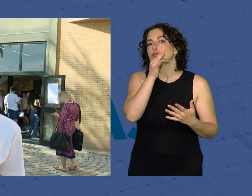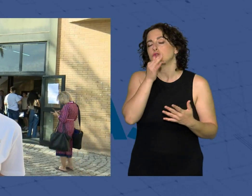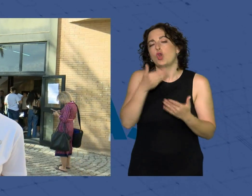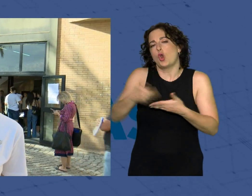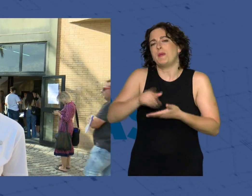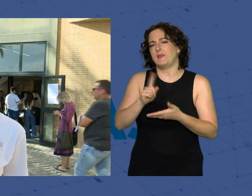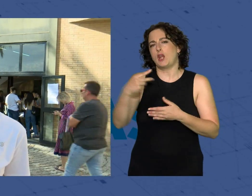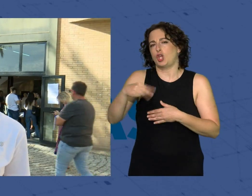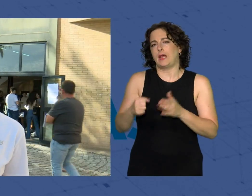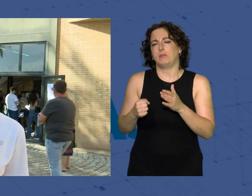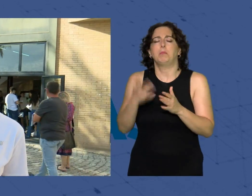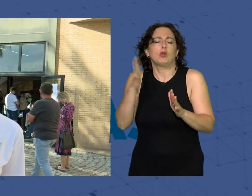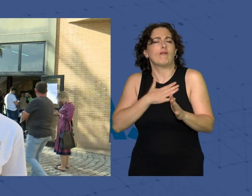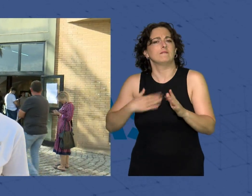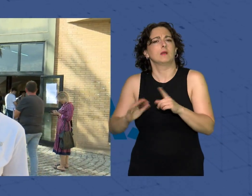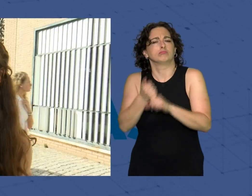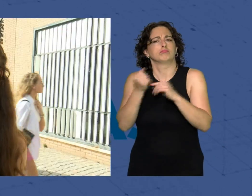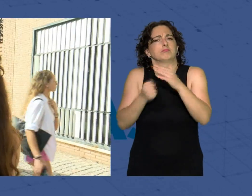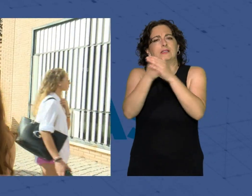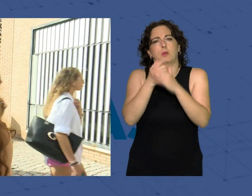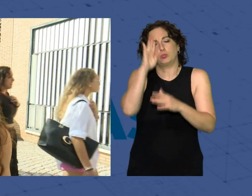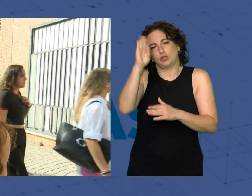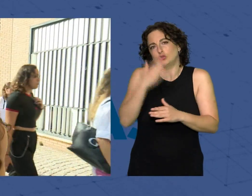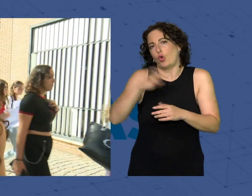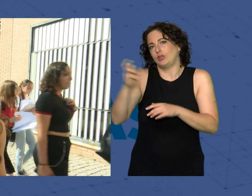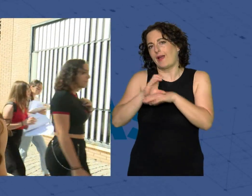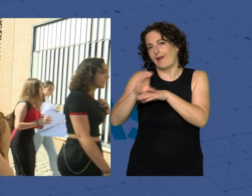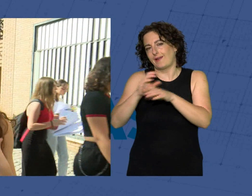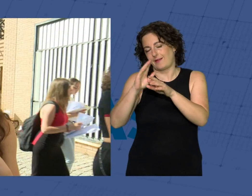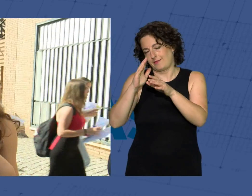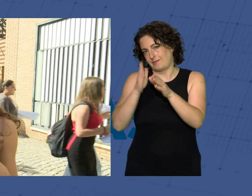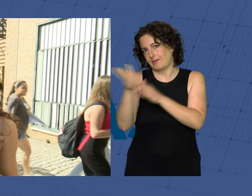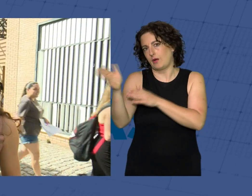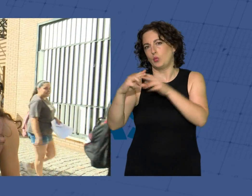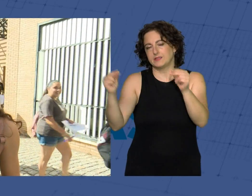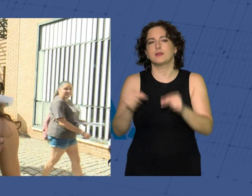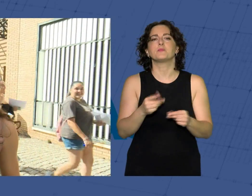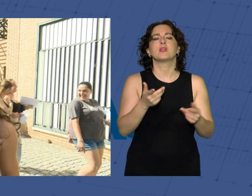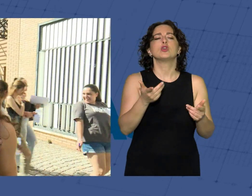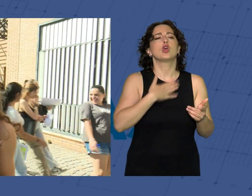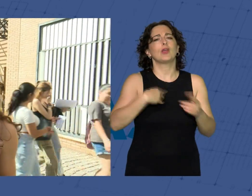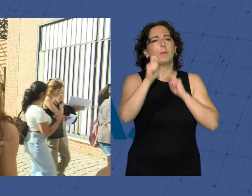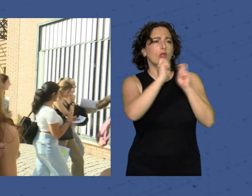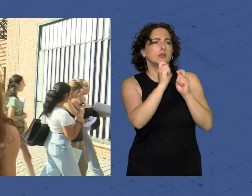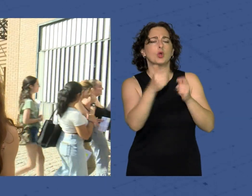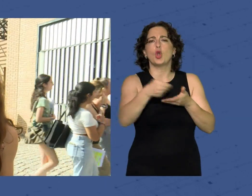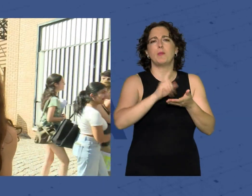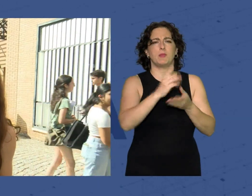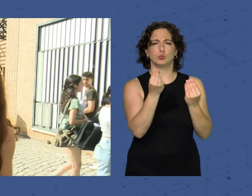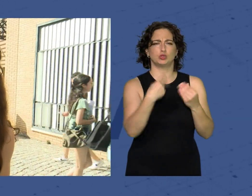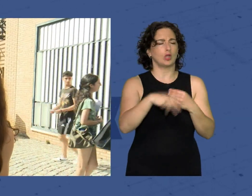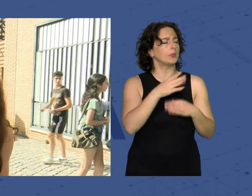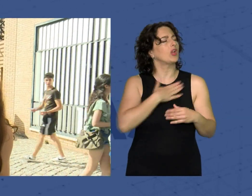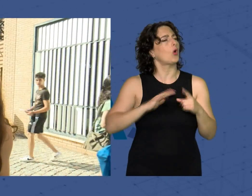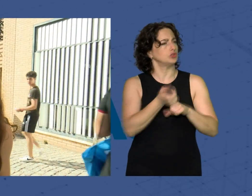pero yo voy siempre a por la máxima, así puedo optar también a otras carreras. Quiero estudiar periodismo y no me piden mucha nota, pero sí que quiero conseguir la